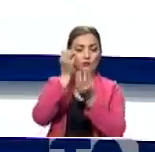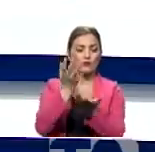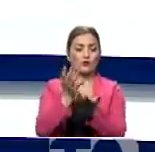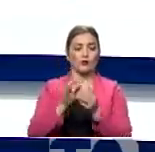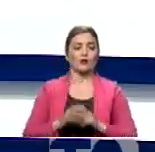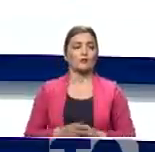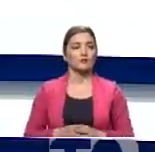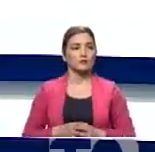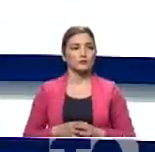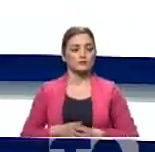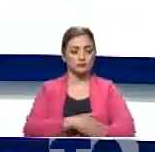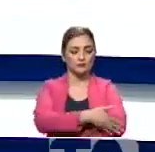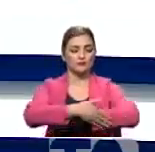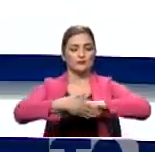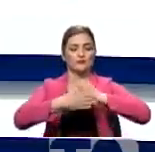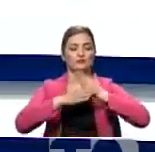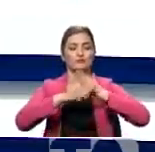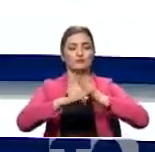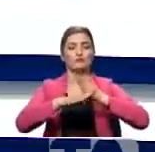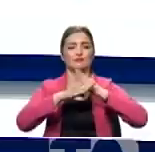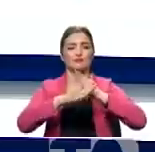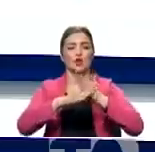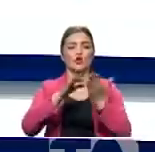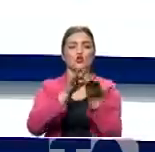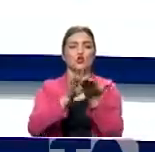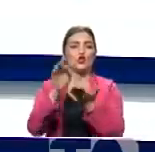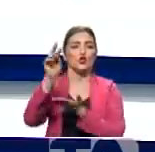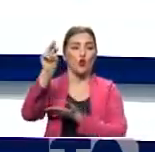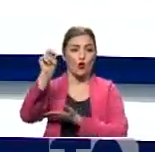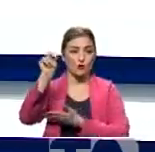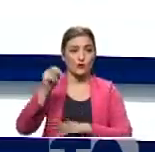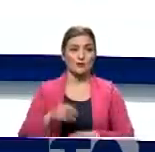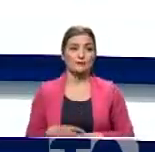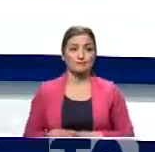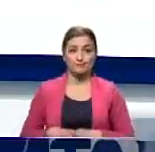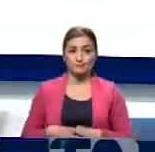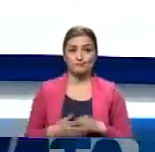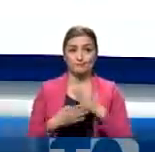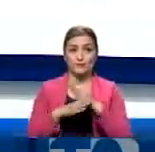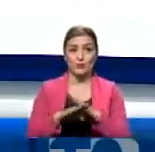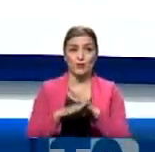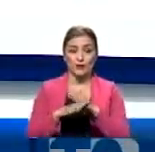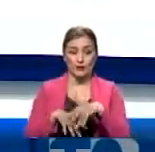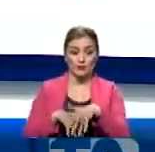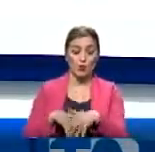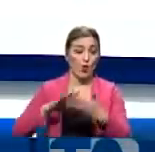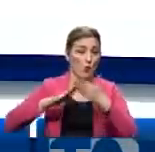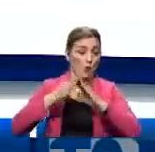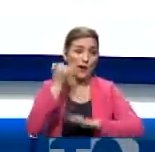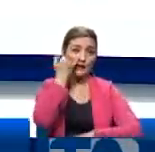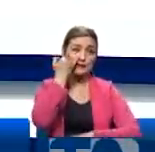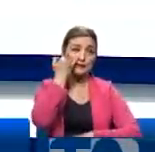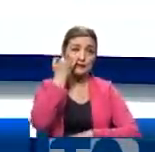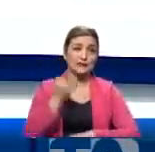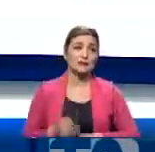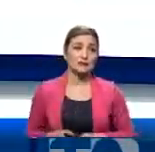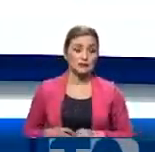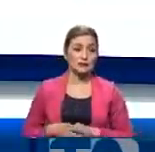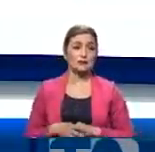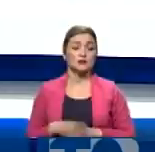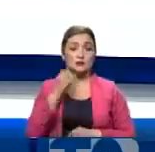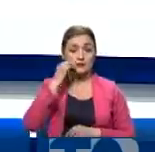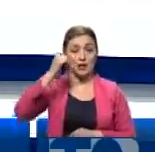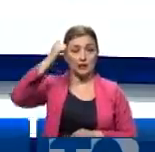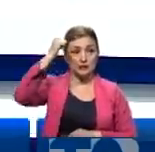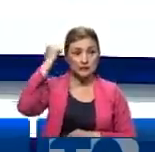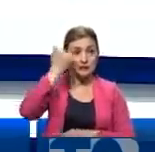totalmente inhabilitadas se encuentran las carreteras de la zona norte del país debido a los bloqueos ocasionados por las comunidades indígenas. Sin embargo, ayer